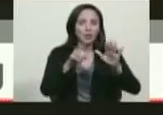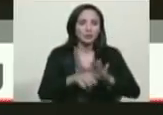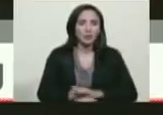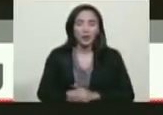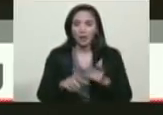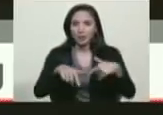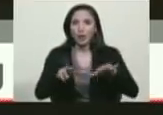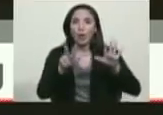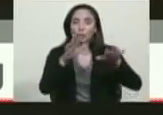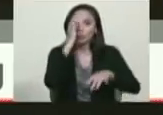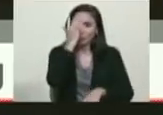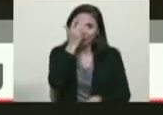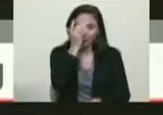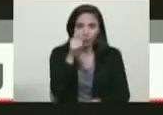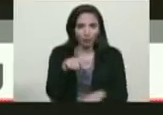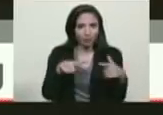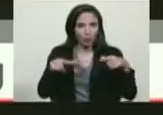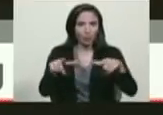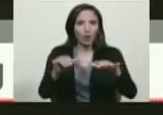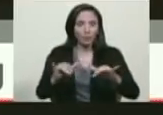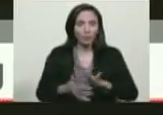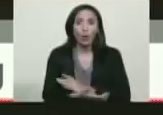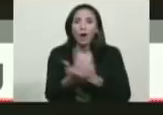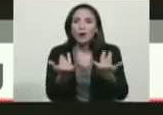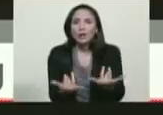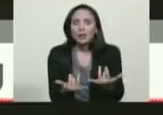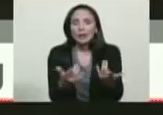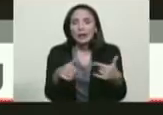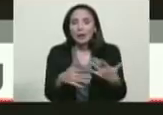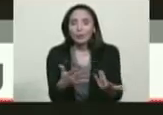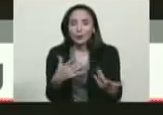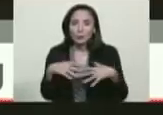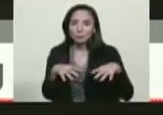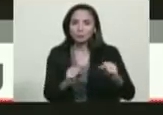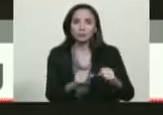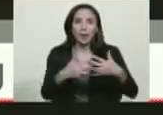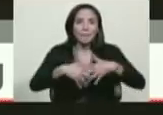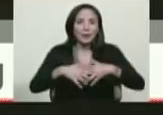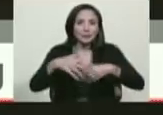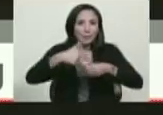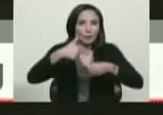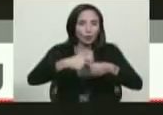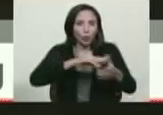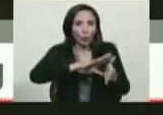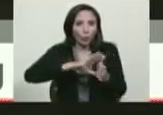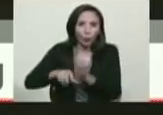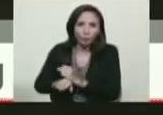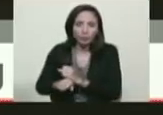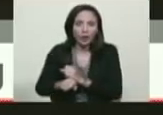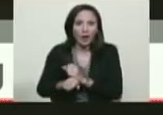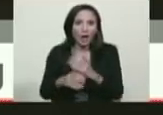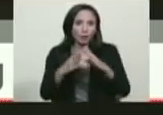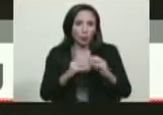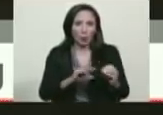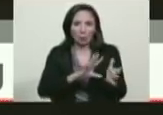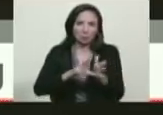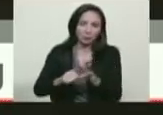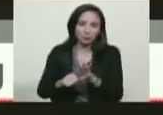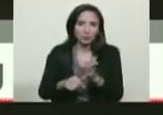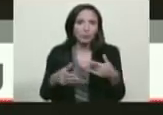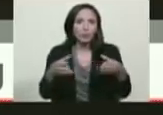esta sala, pretenden en esta oportunidad asaltar a PDVSA, y sus empresas filiales